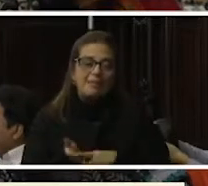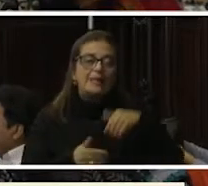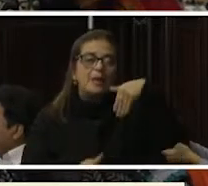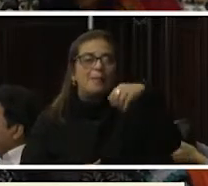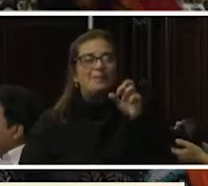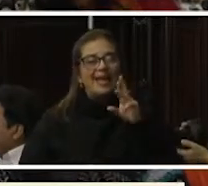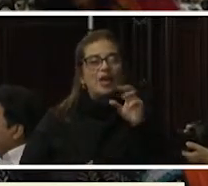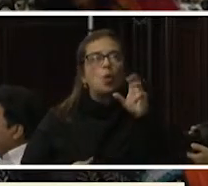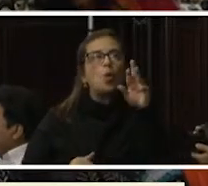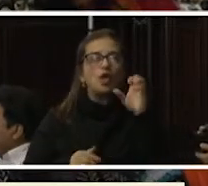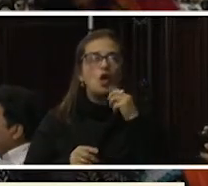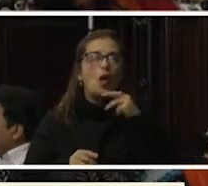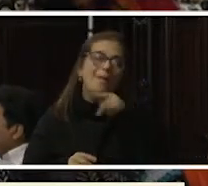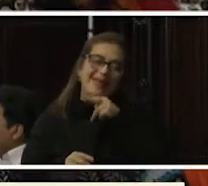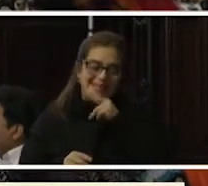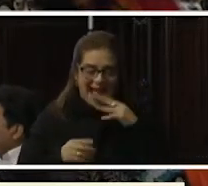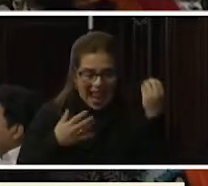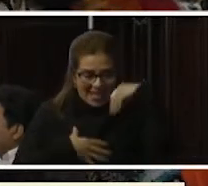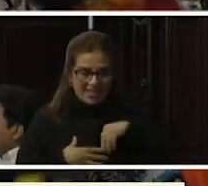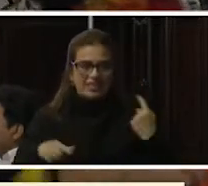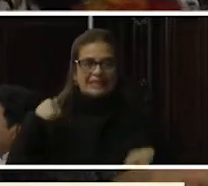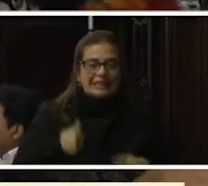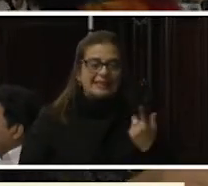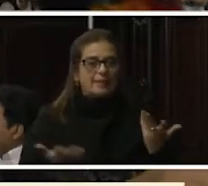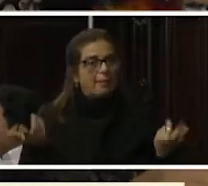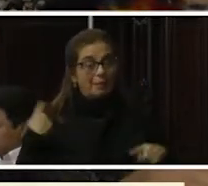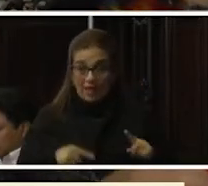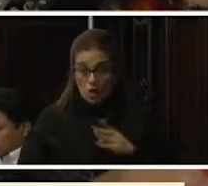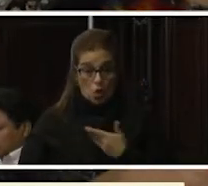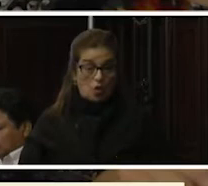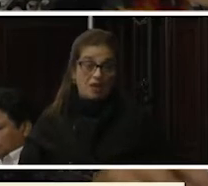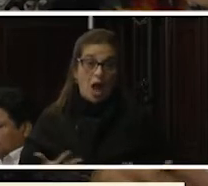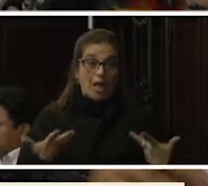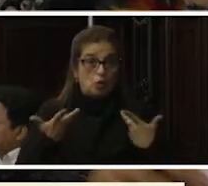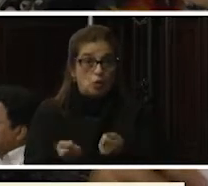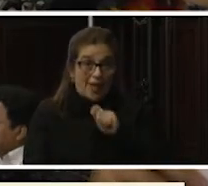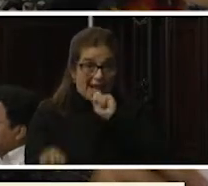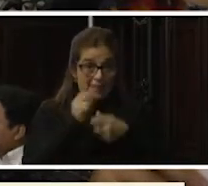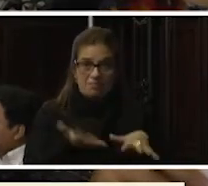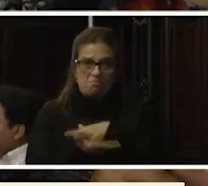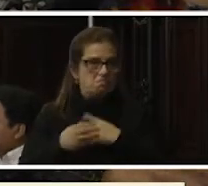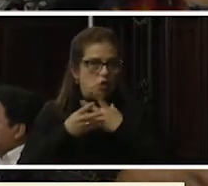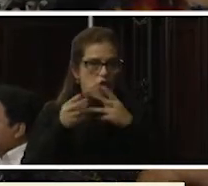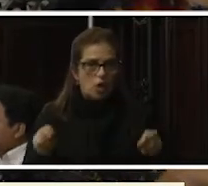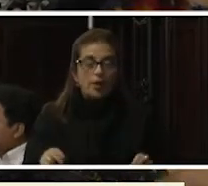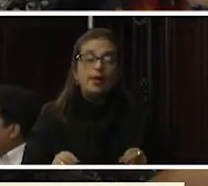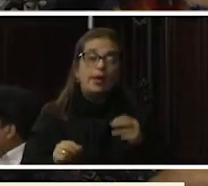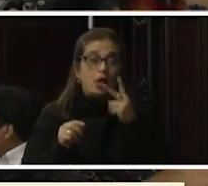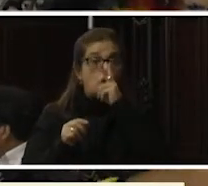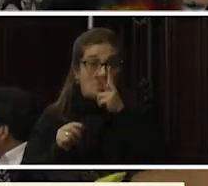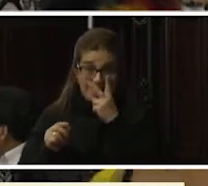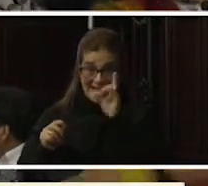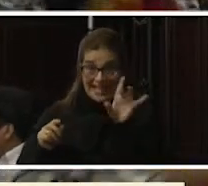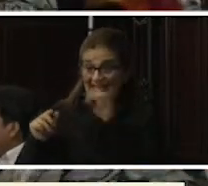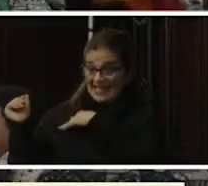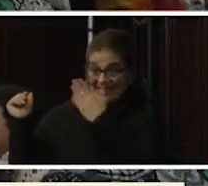organismo. No obstante, el Estado no ha adoptado las medidas necesarias para revertir la situación. Desde 2015, el